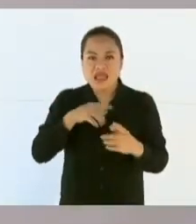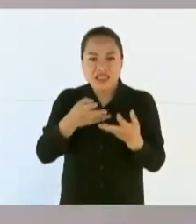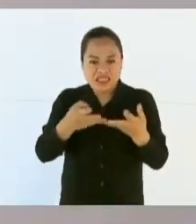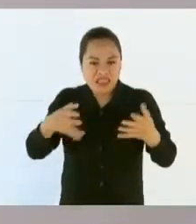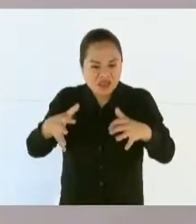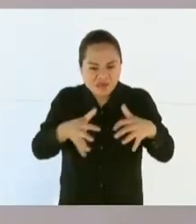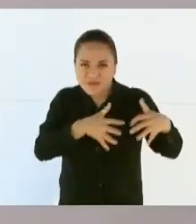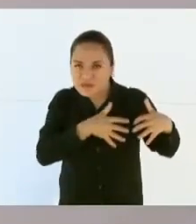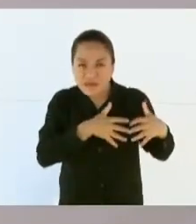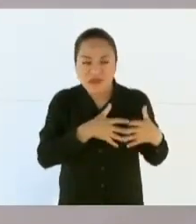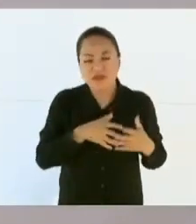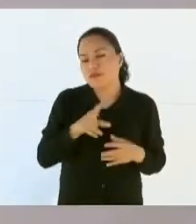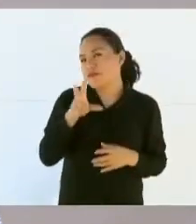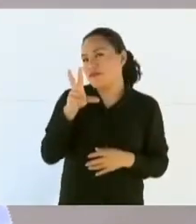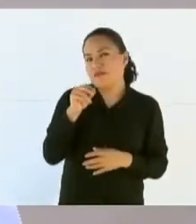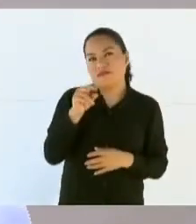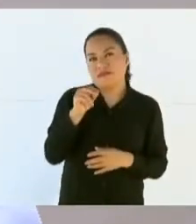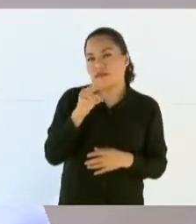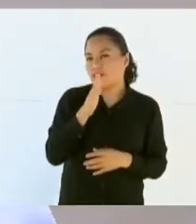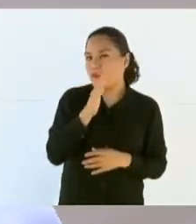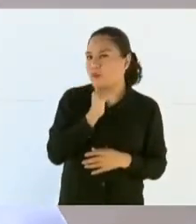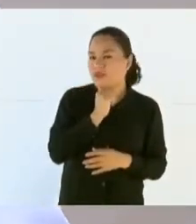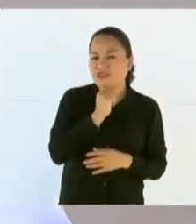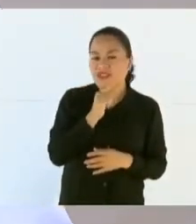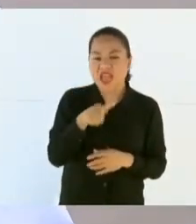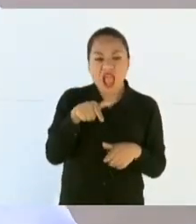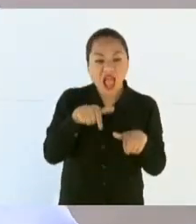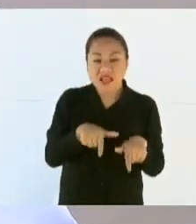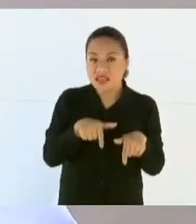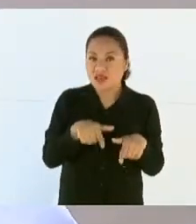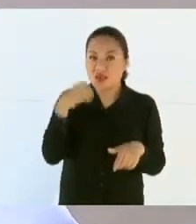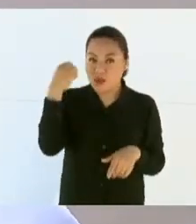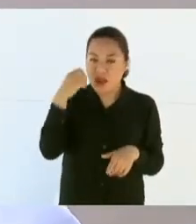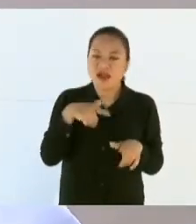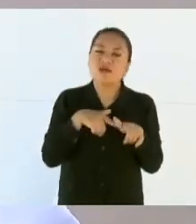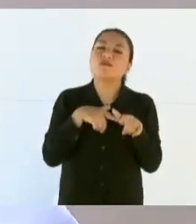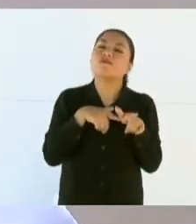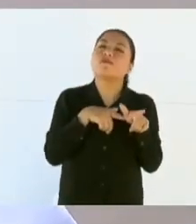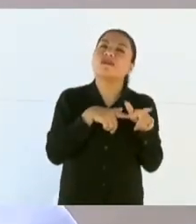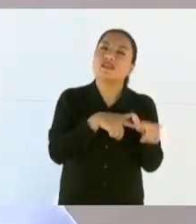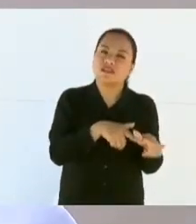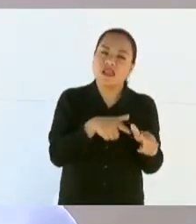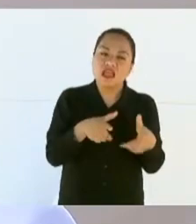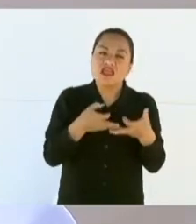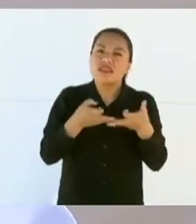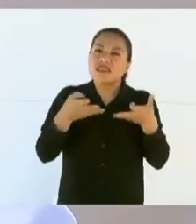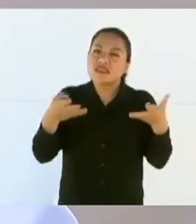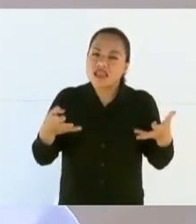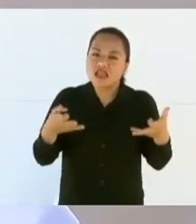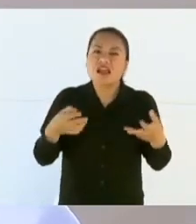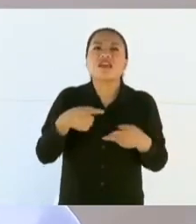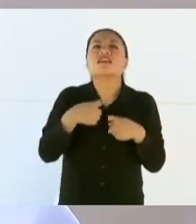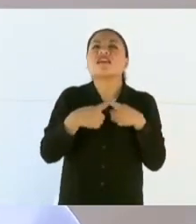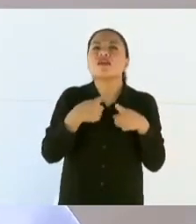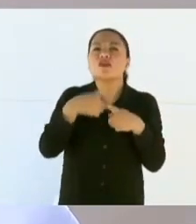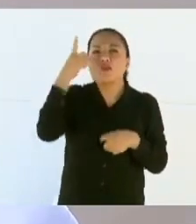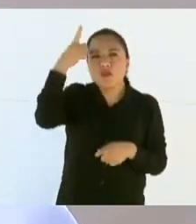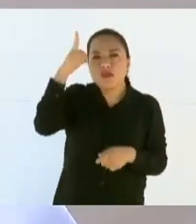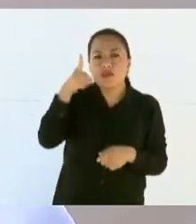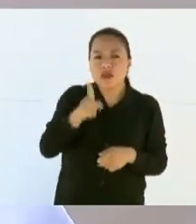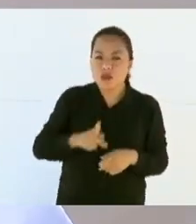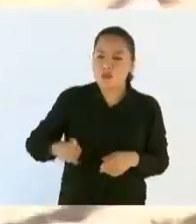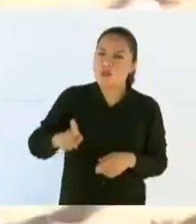siguieron manteniendo las tierras como propiedad comunal.